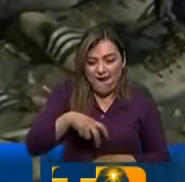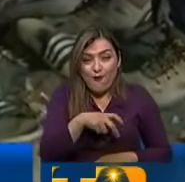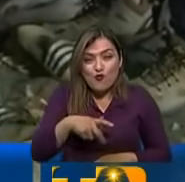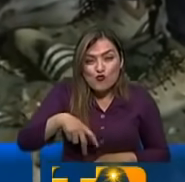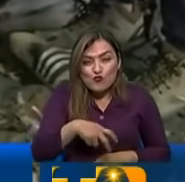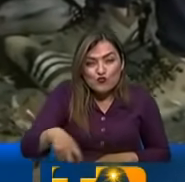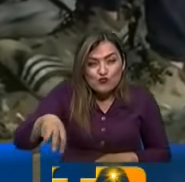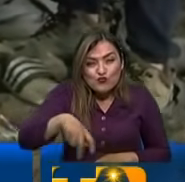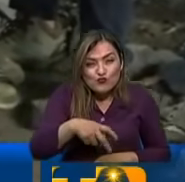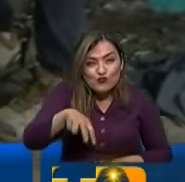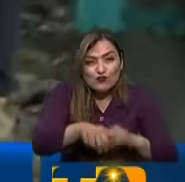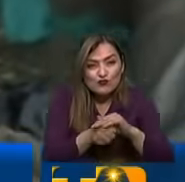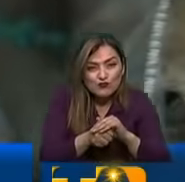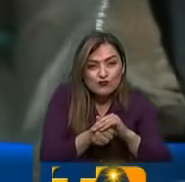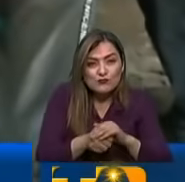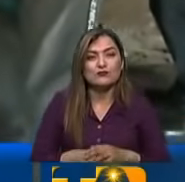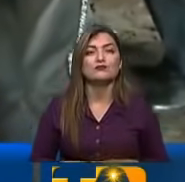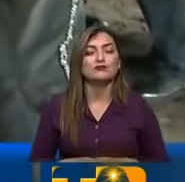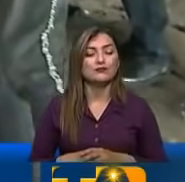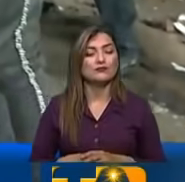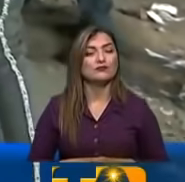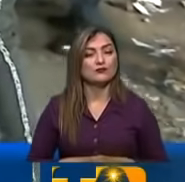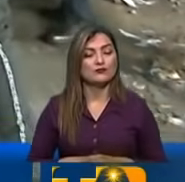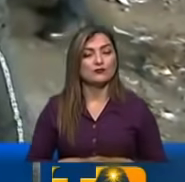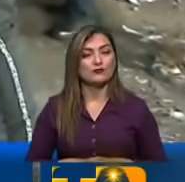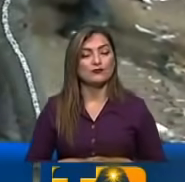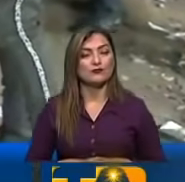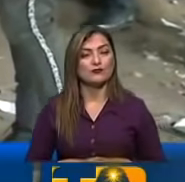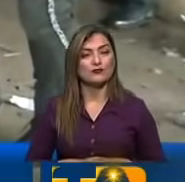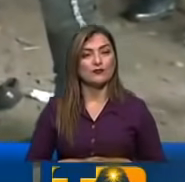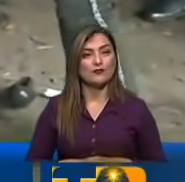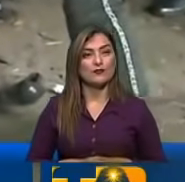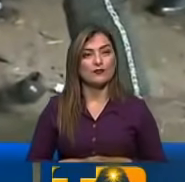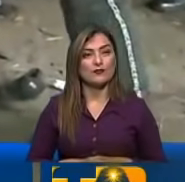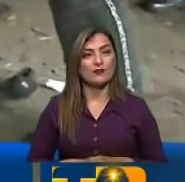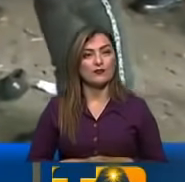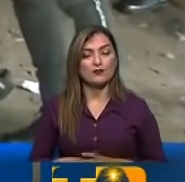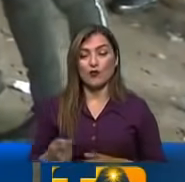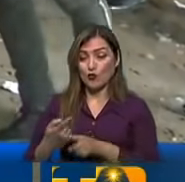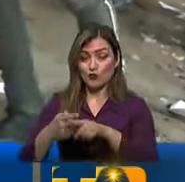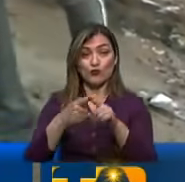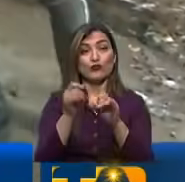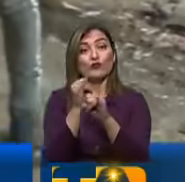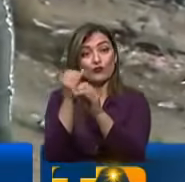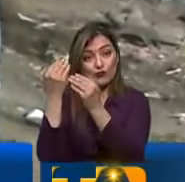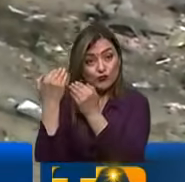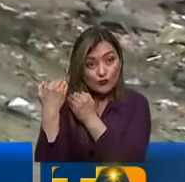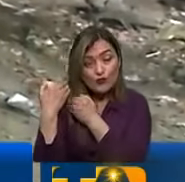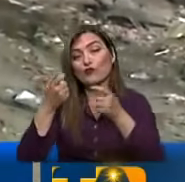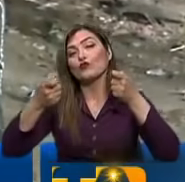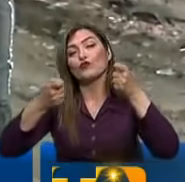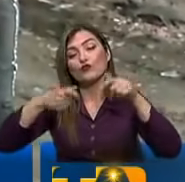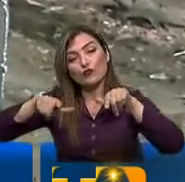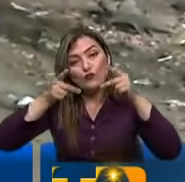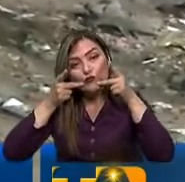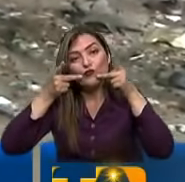este lugar como escondite. De esta manera nosotros queremos, conjuntamente con el resto de instituciones responsables del control del